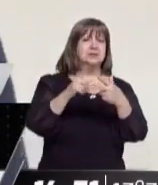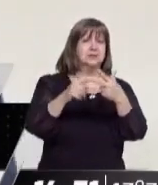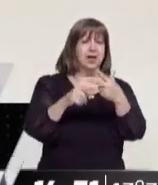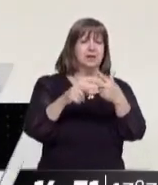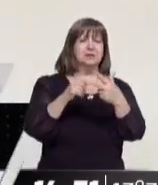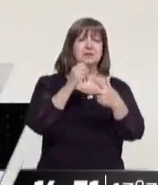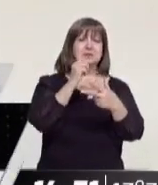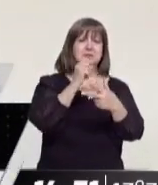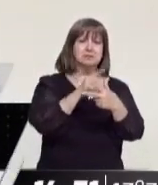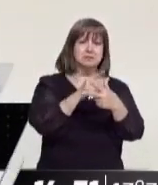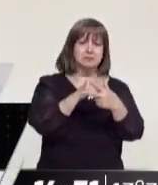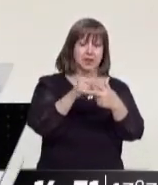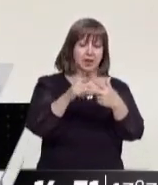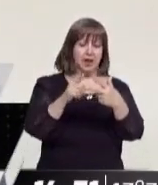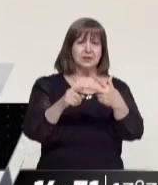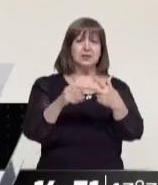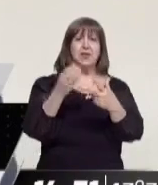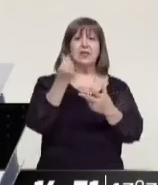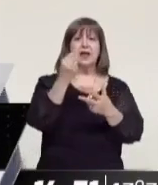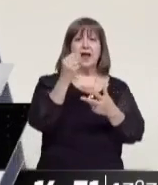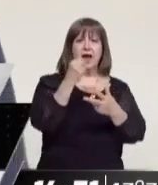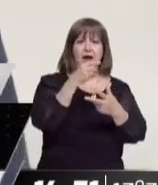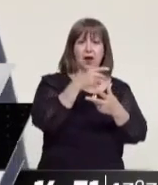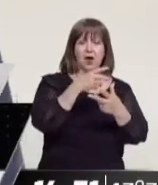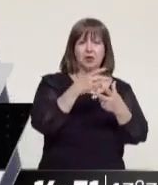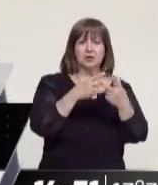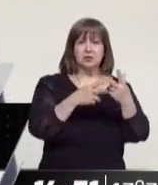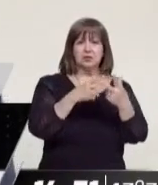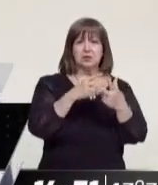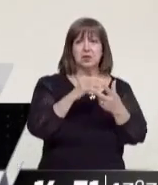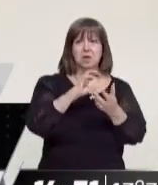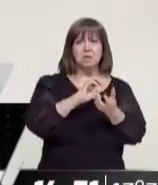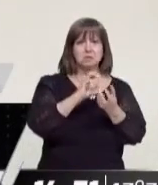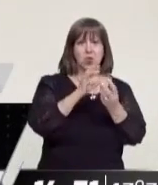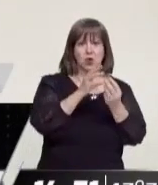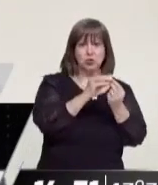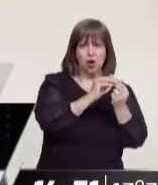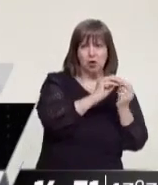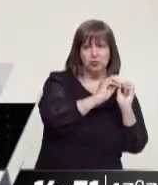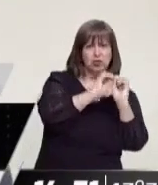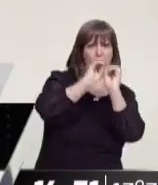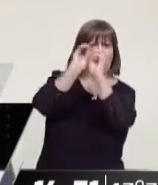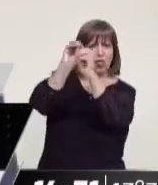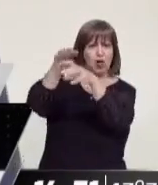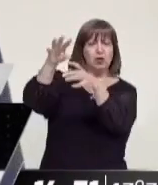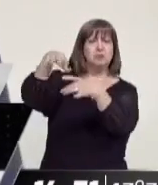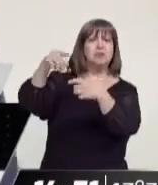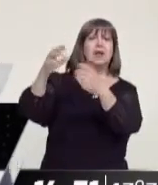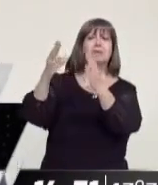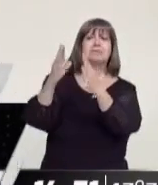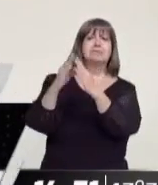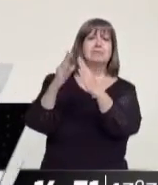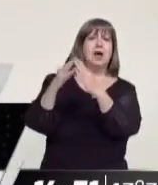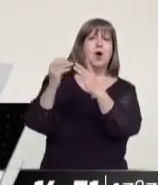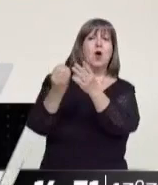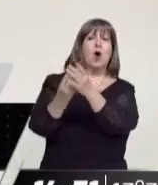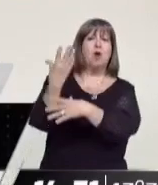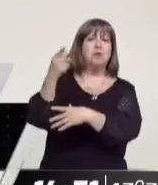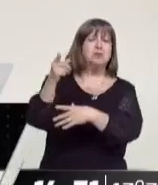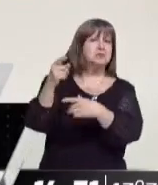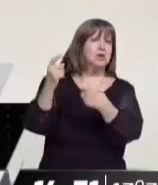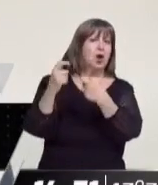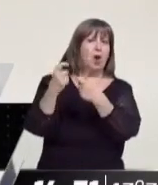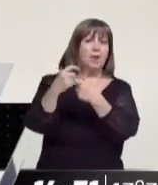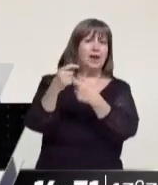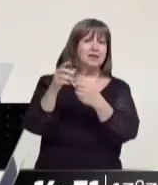cargos, son fondos que deben devolverse al municipio. Y hago foco en esto porque creo que es